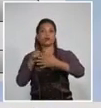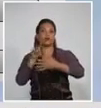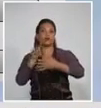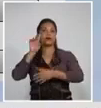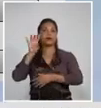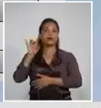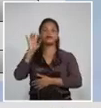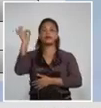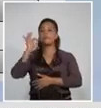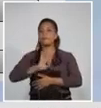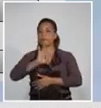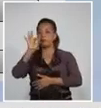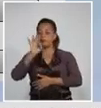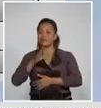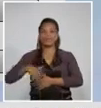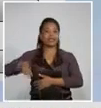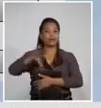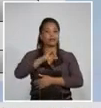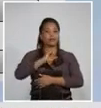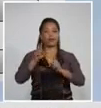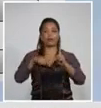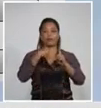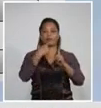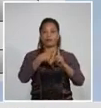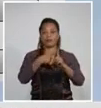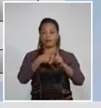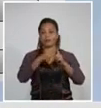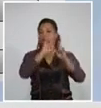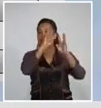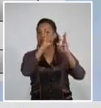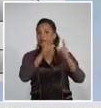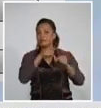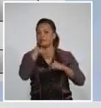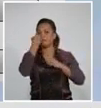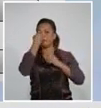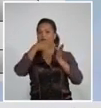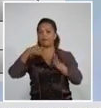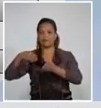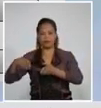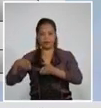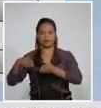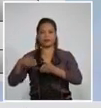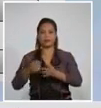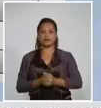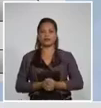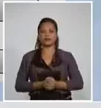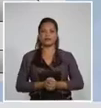44,15% de todos los casos. Ya la cifra de fallecidos,